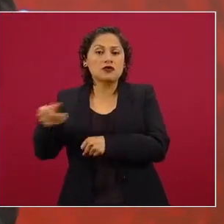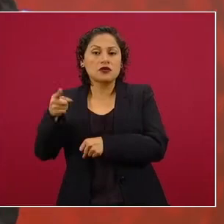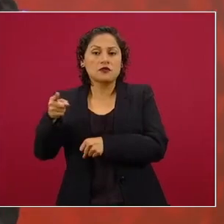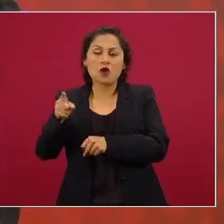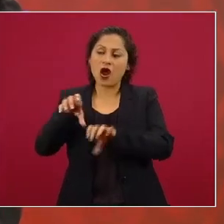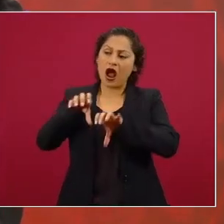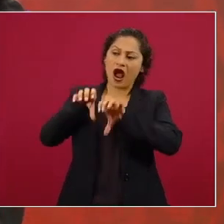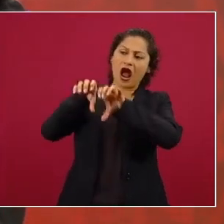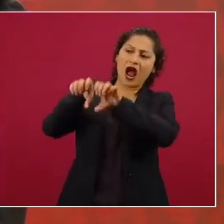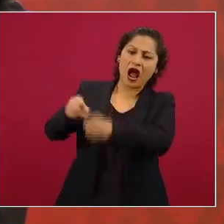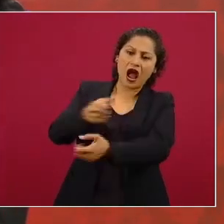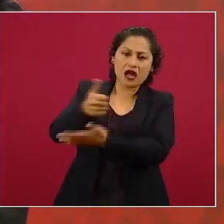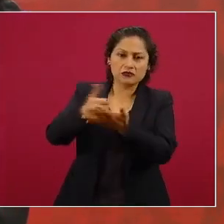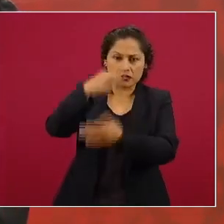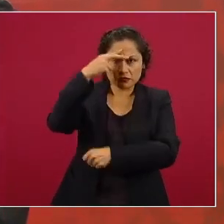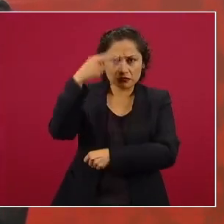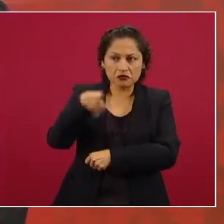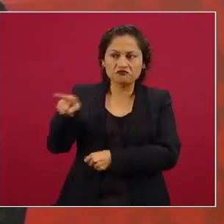México.